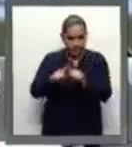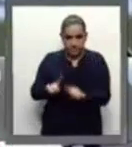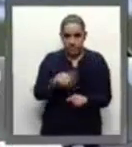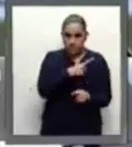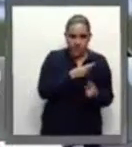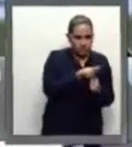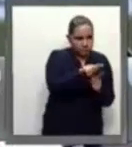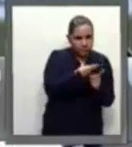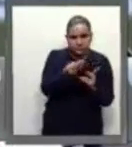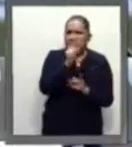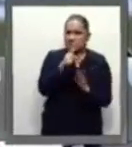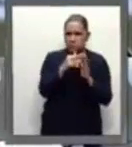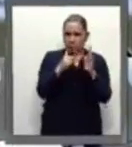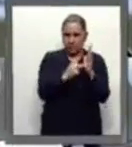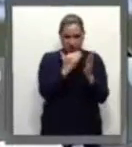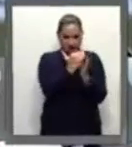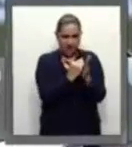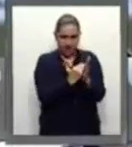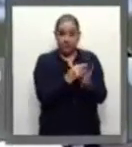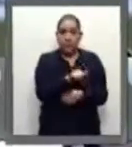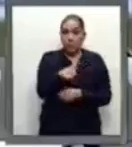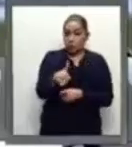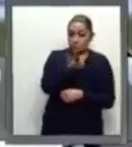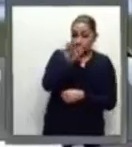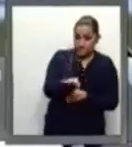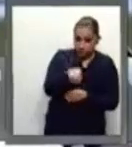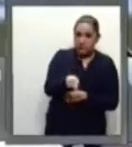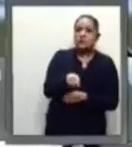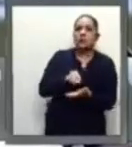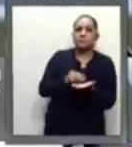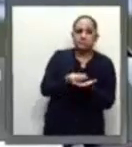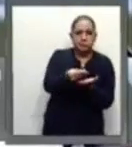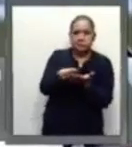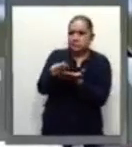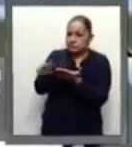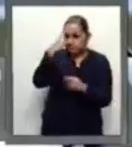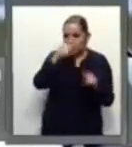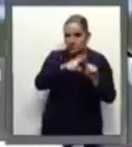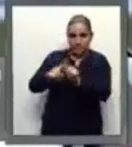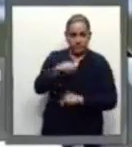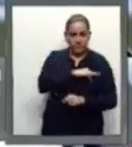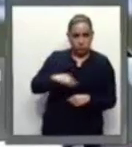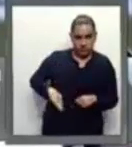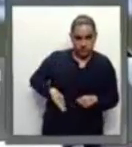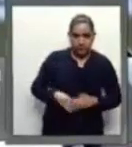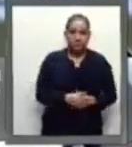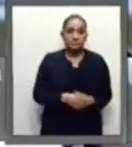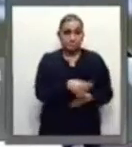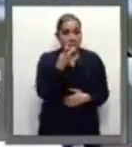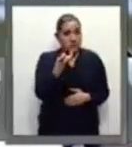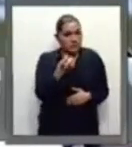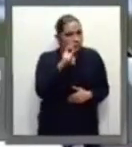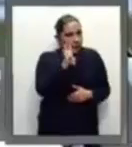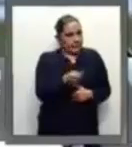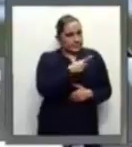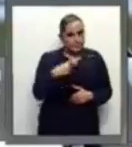Fortaseg, que sea el 30% restante distribuido entre los restos de los municipios. Por lo tanto, es una exigencia